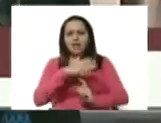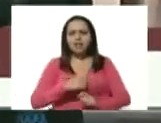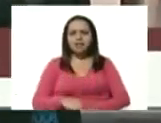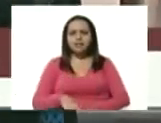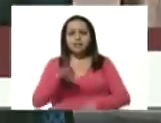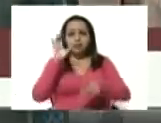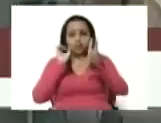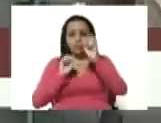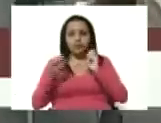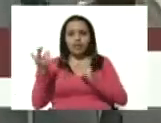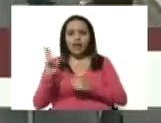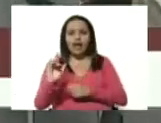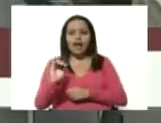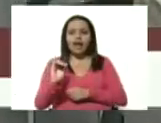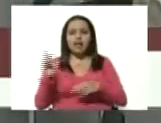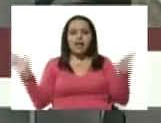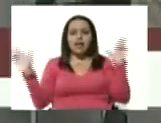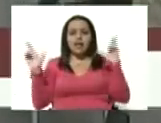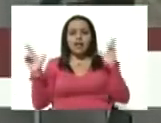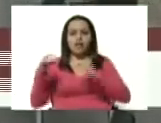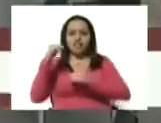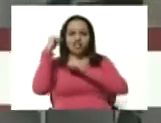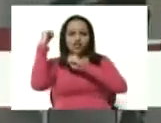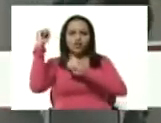por la emisora de radio Victoria